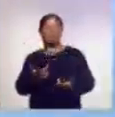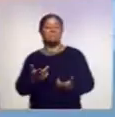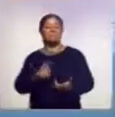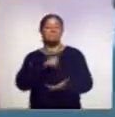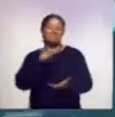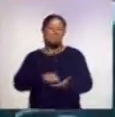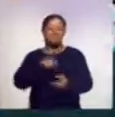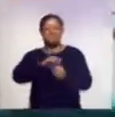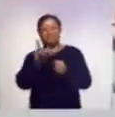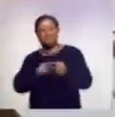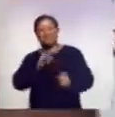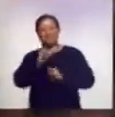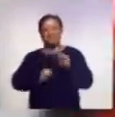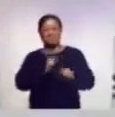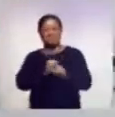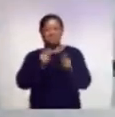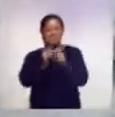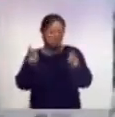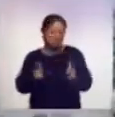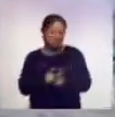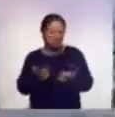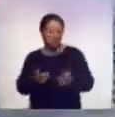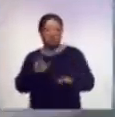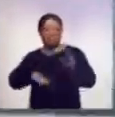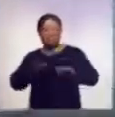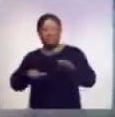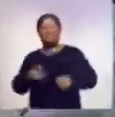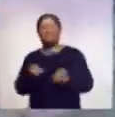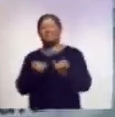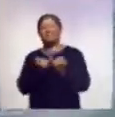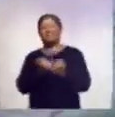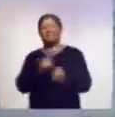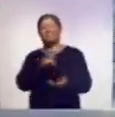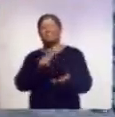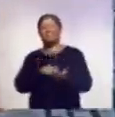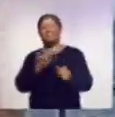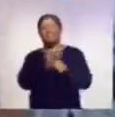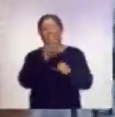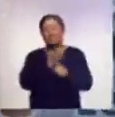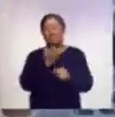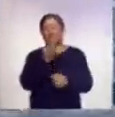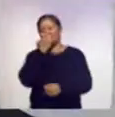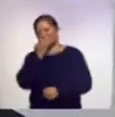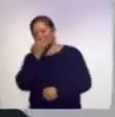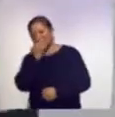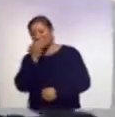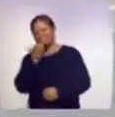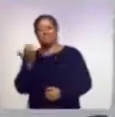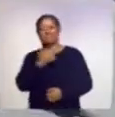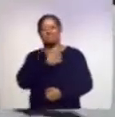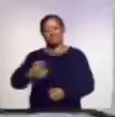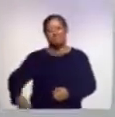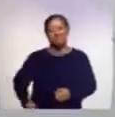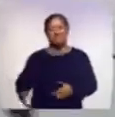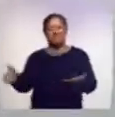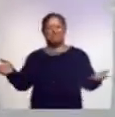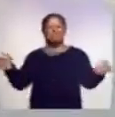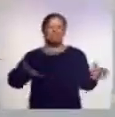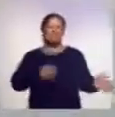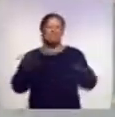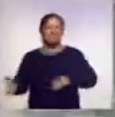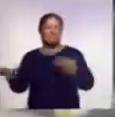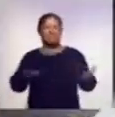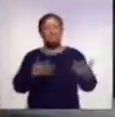locales, nacionales e internacionales, dependencias estatales, instituciones educativas, municipios, ballet folclóricos y